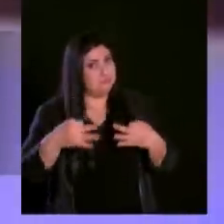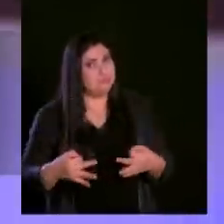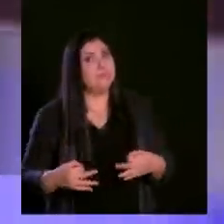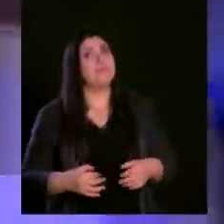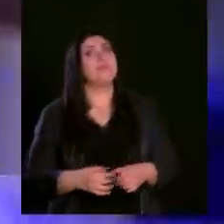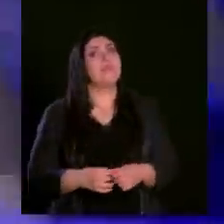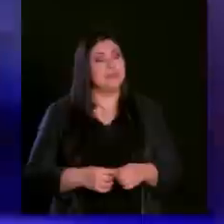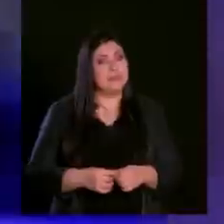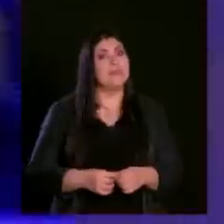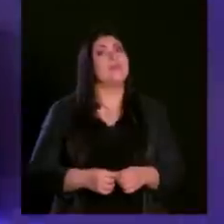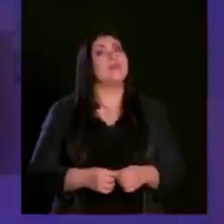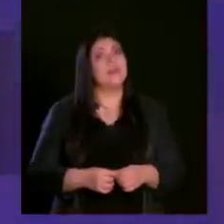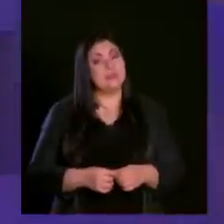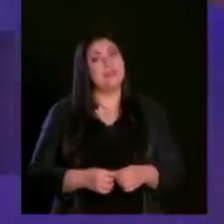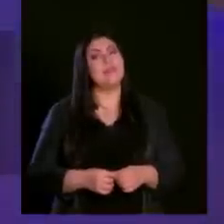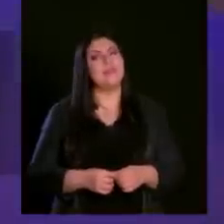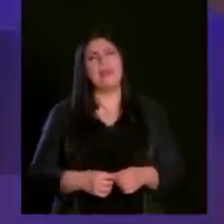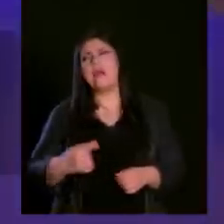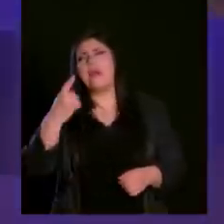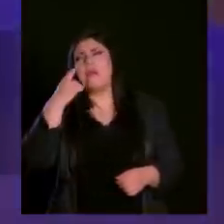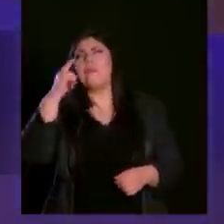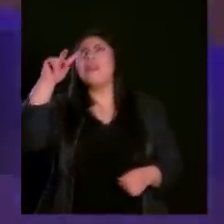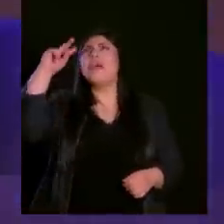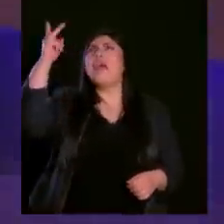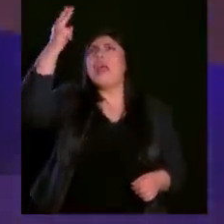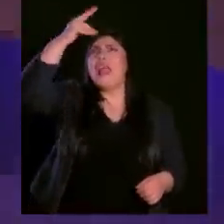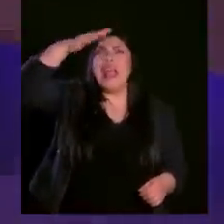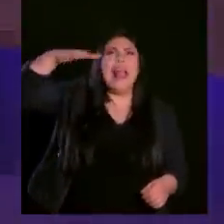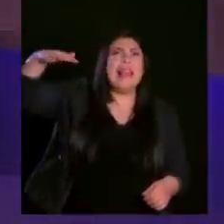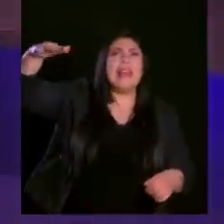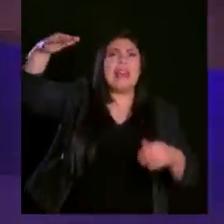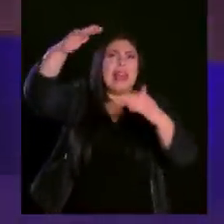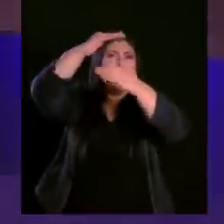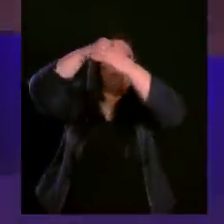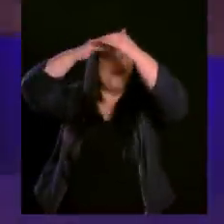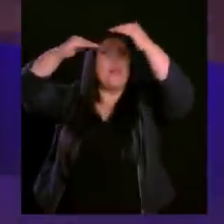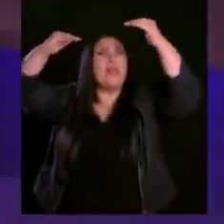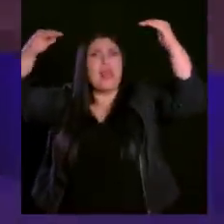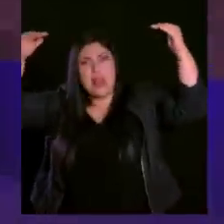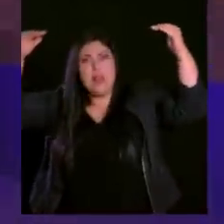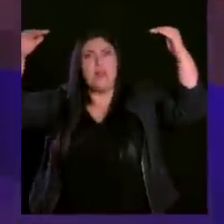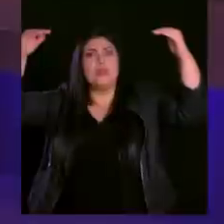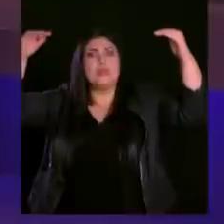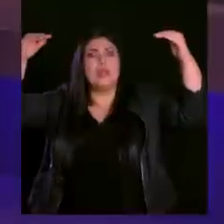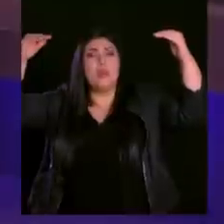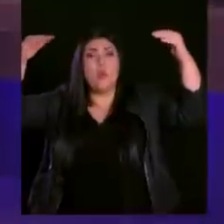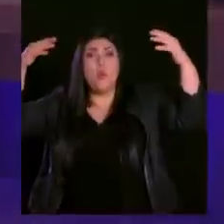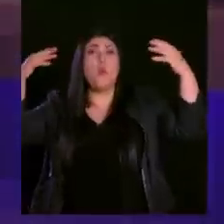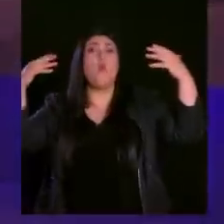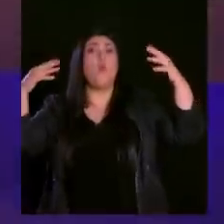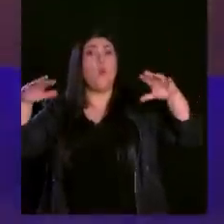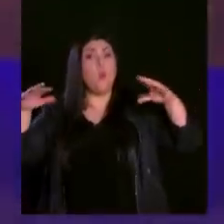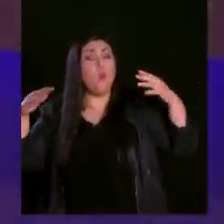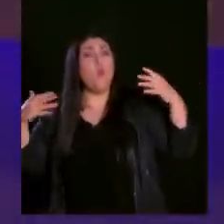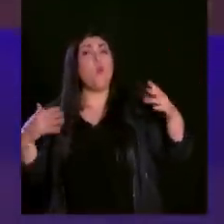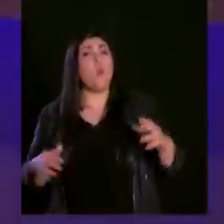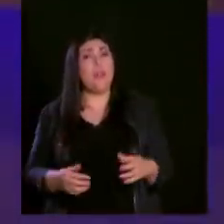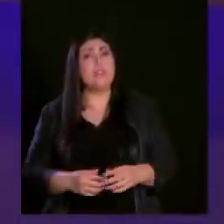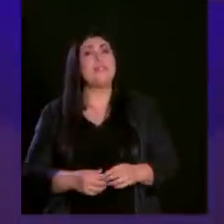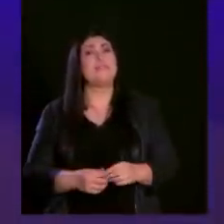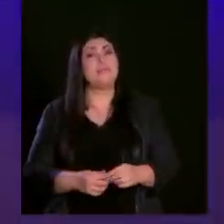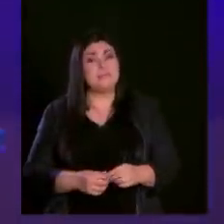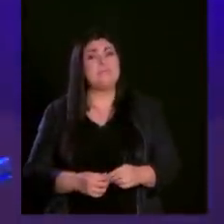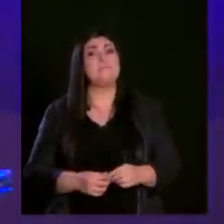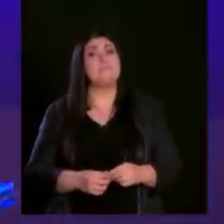Qué pasa cuando el reino de los cielos llega a un hogar segunda de Samuel capítulo 6 verso 11 por favor